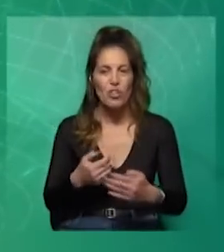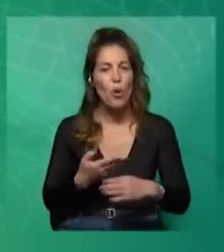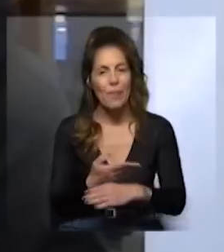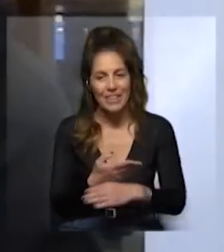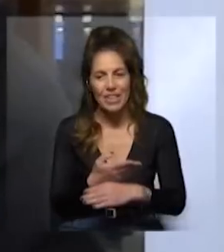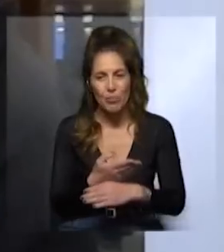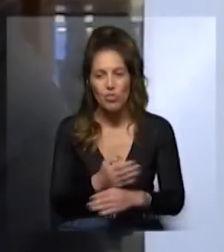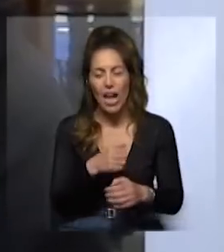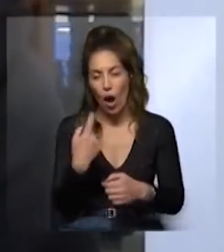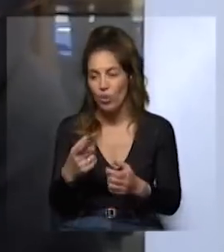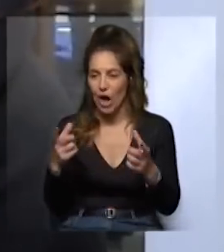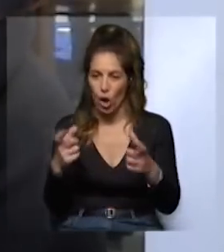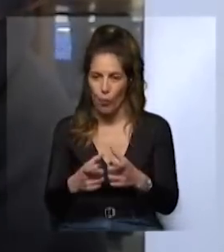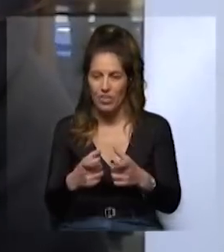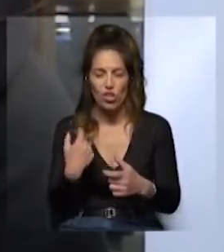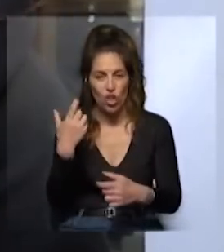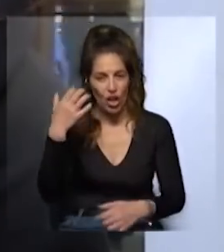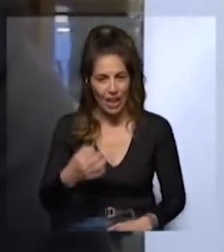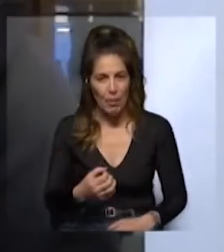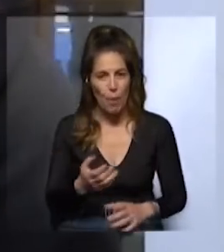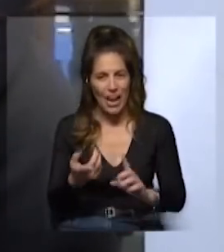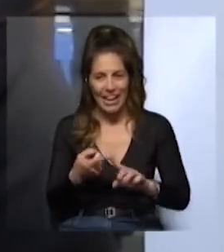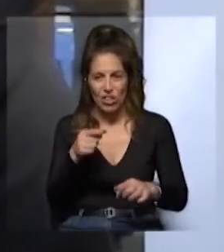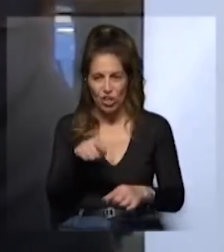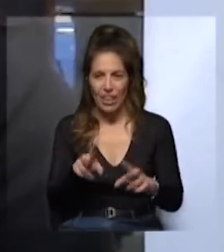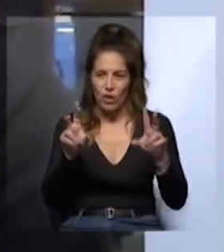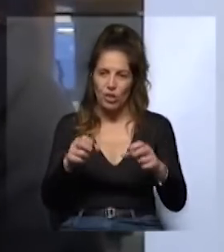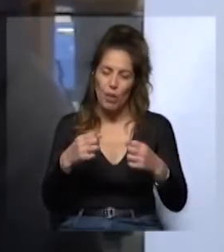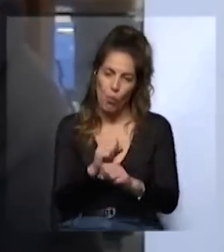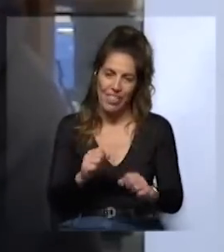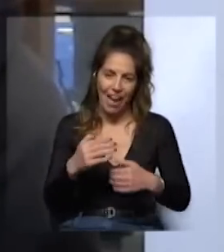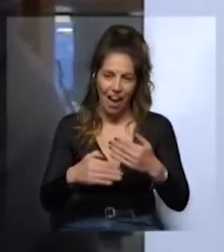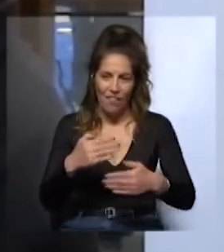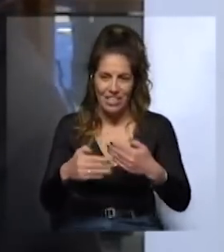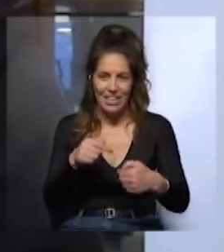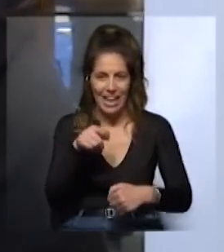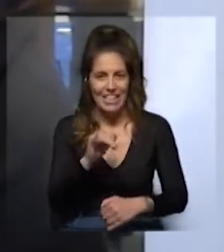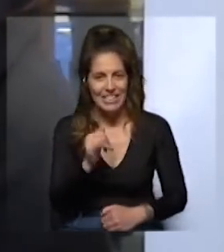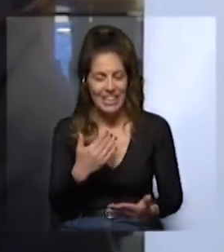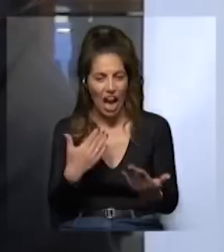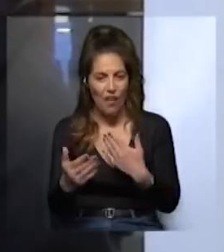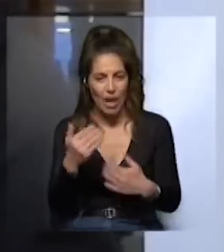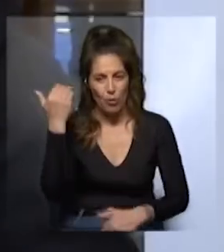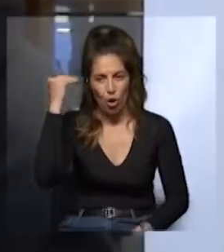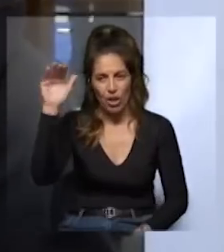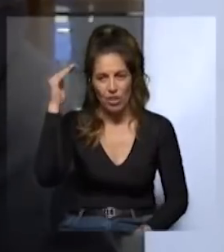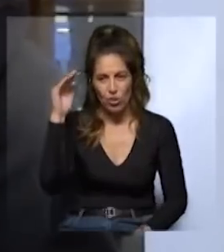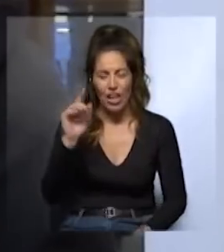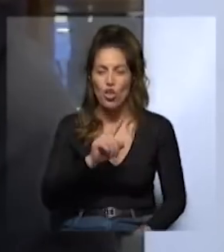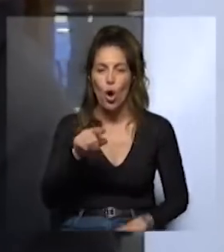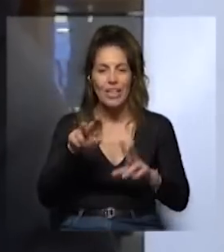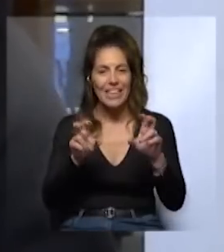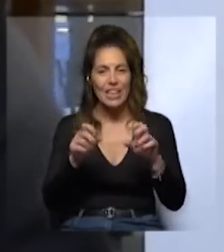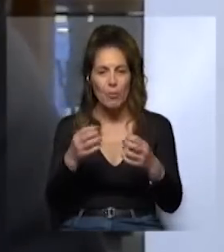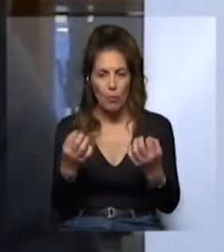que pase a otra comisión que nosotros consideramos que tiene más que ver con el tema y que seguramente puede avanzar más ahí sí venimos dialogando con las autoridades no en este tema